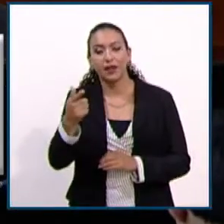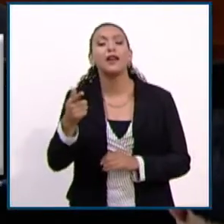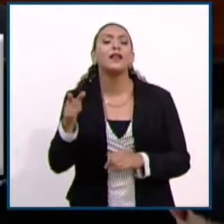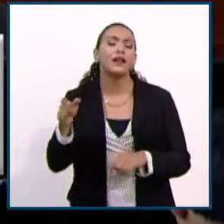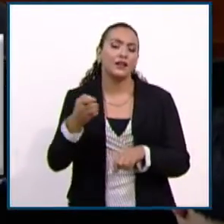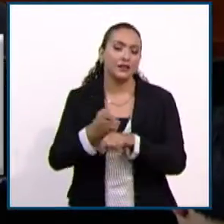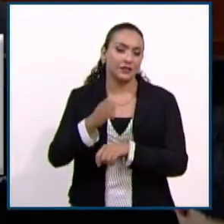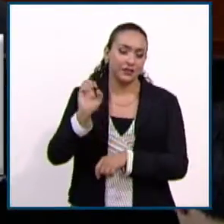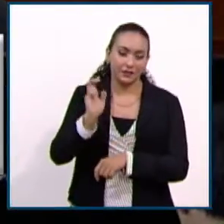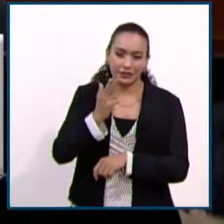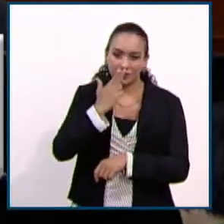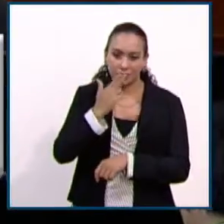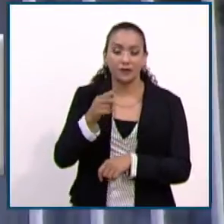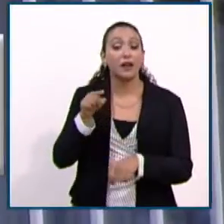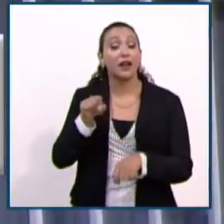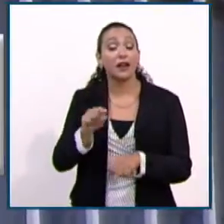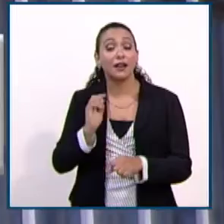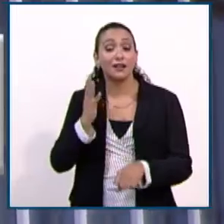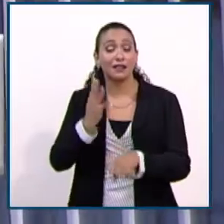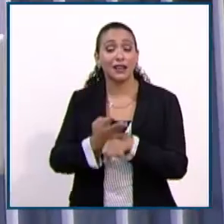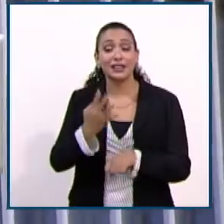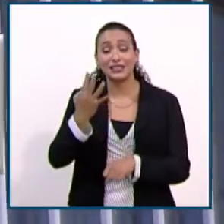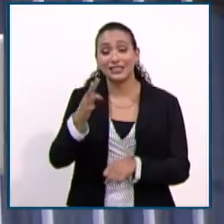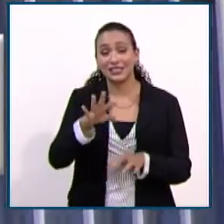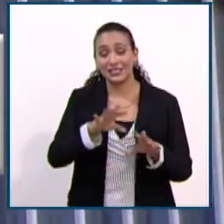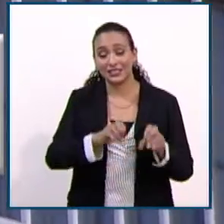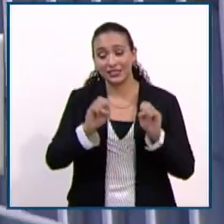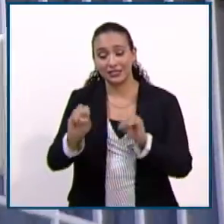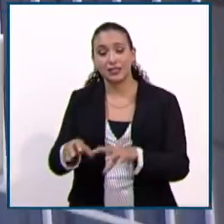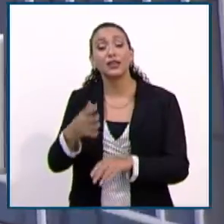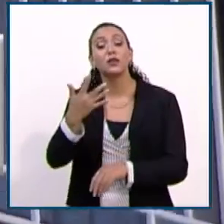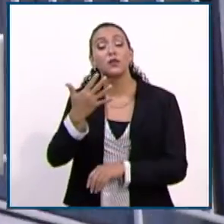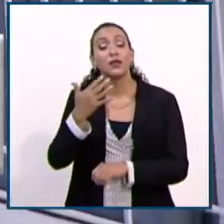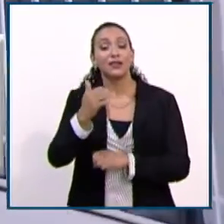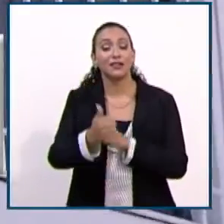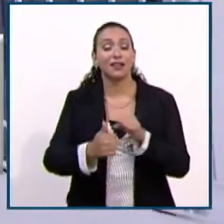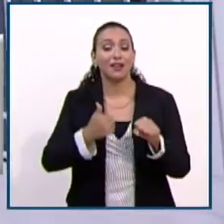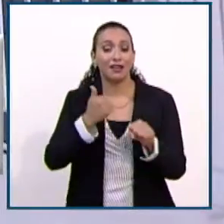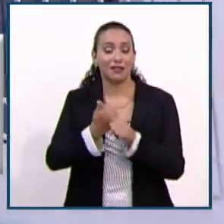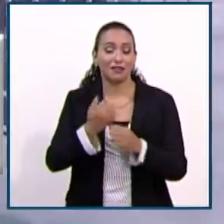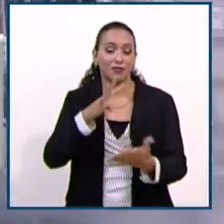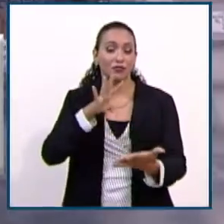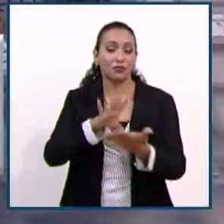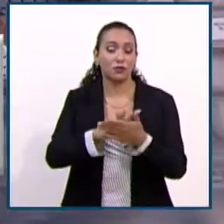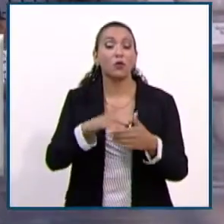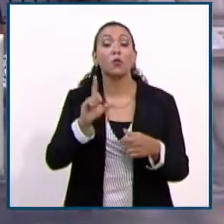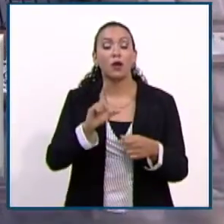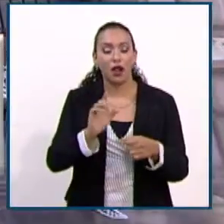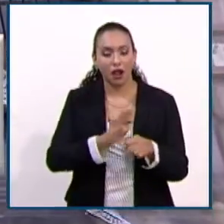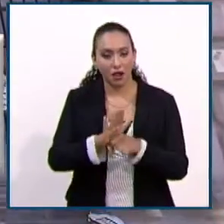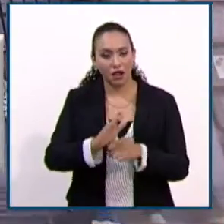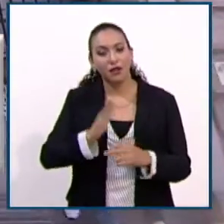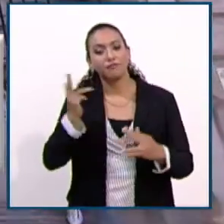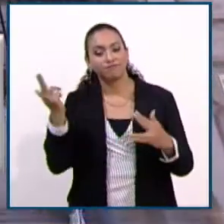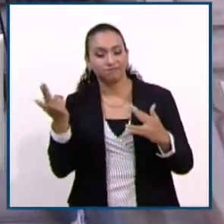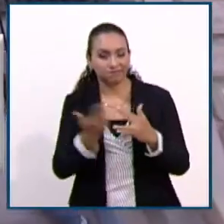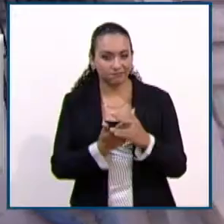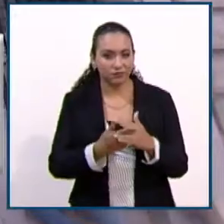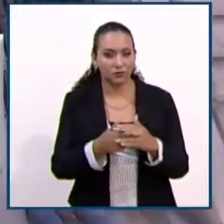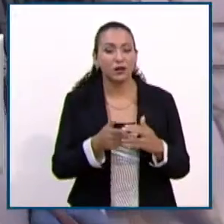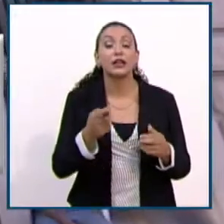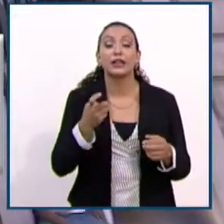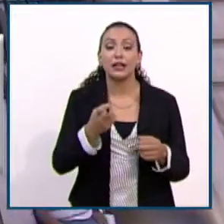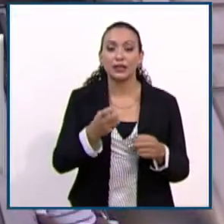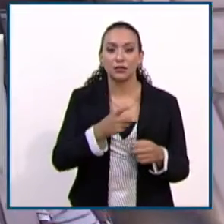Chihuahua, que sancionaba con pena de prisión de 50 a 70 años el homicidio calificado y agravado por existencia de